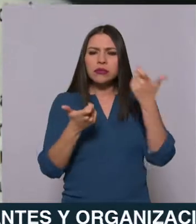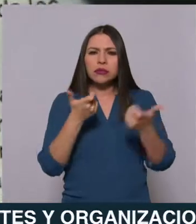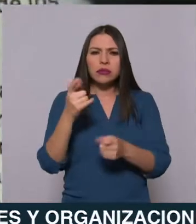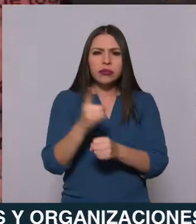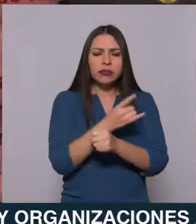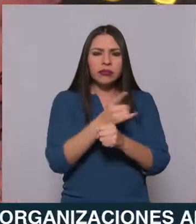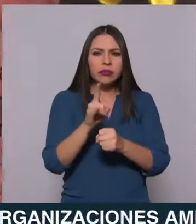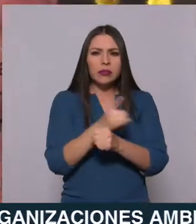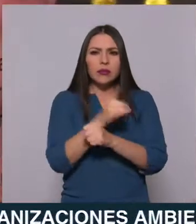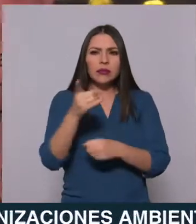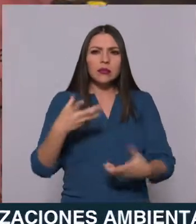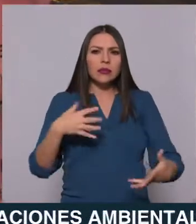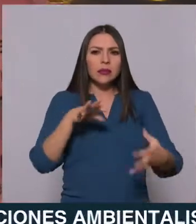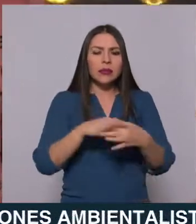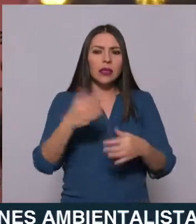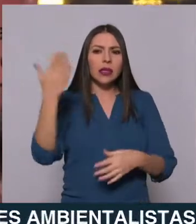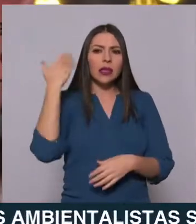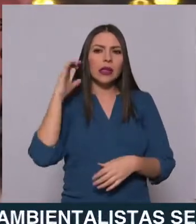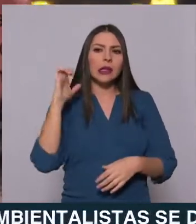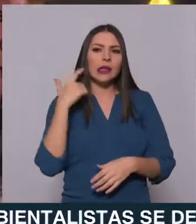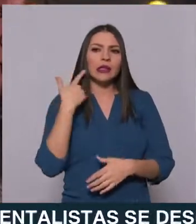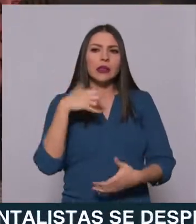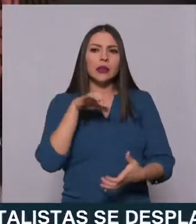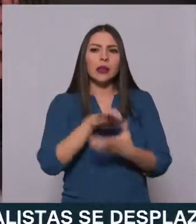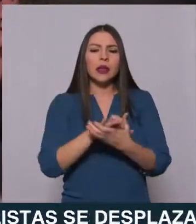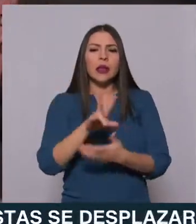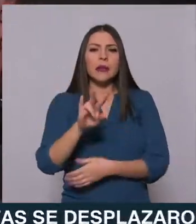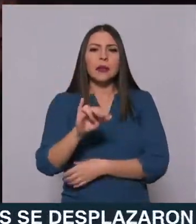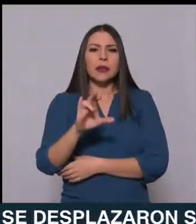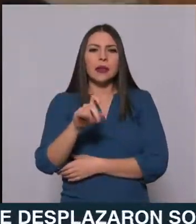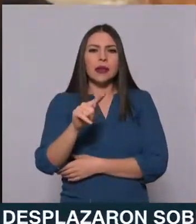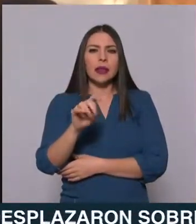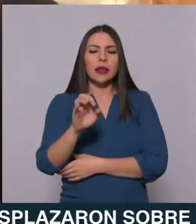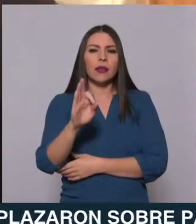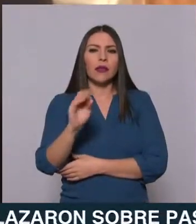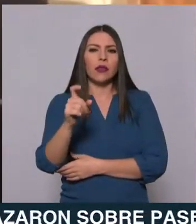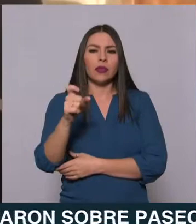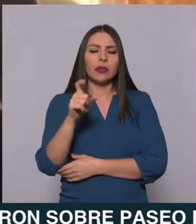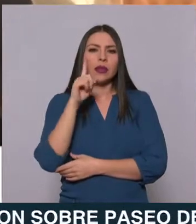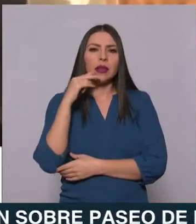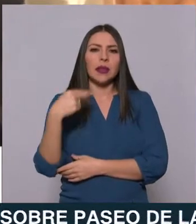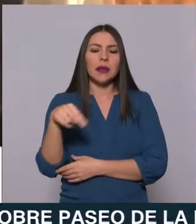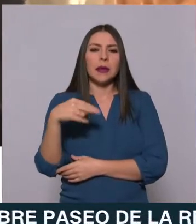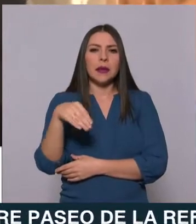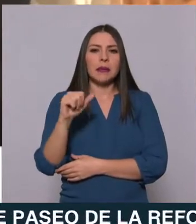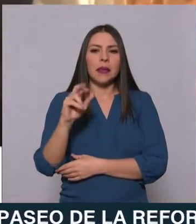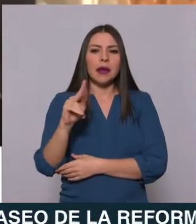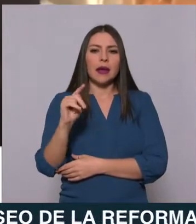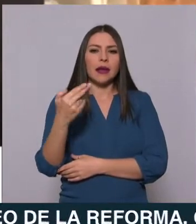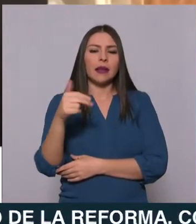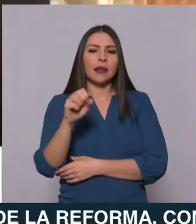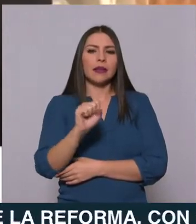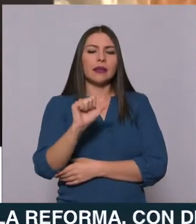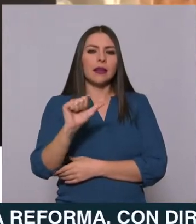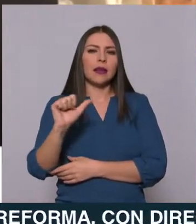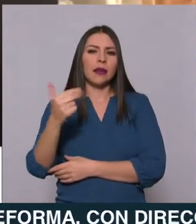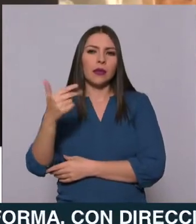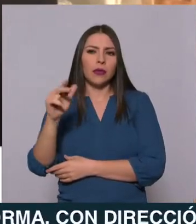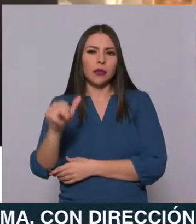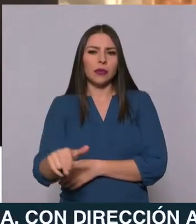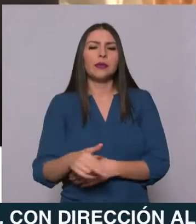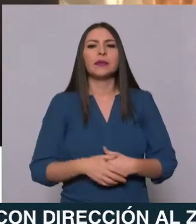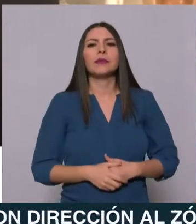vínculo con la esposa del expresidente Vicente Fox, Marta Sahagún. Sí, hay un tema relacionado con Legionarios de